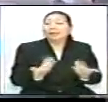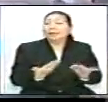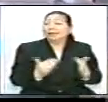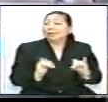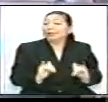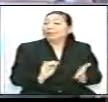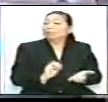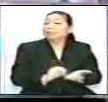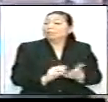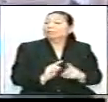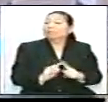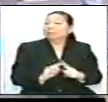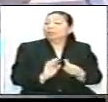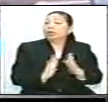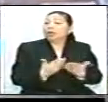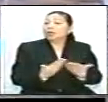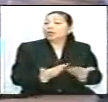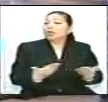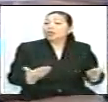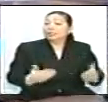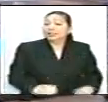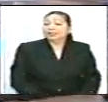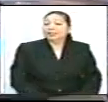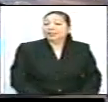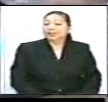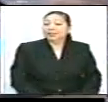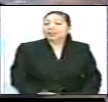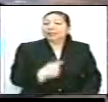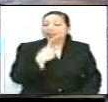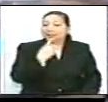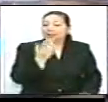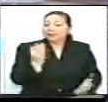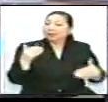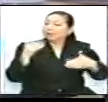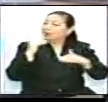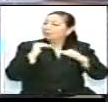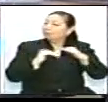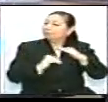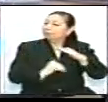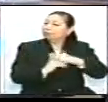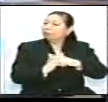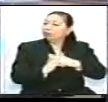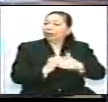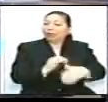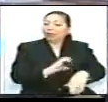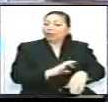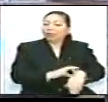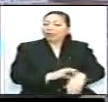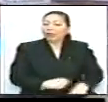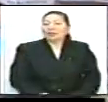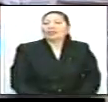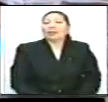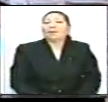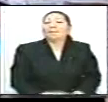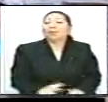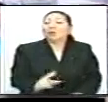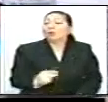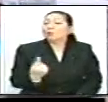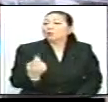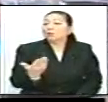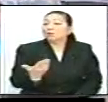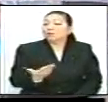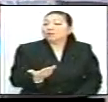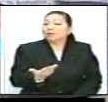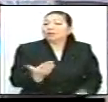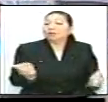cosas. Primero, creo que ha reconocido que estamos entrampados con el ingreso medio. Y no solamente eso, porque